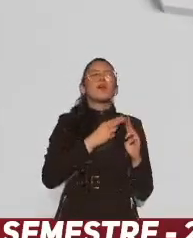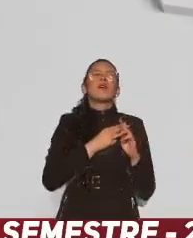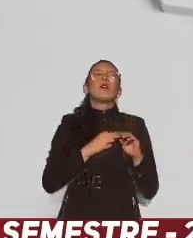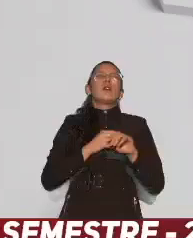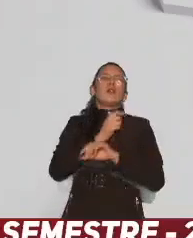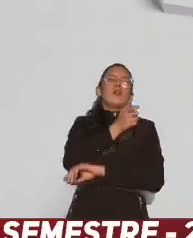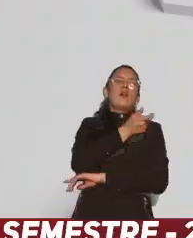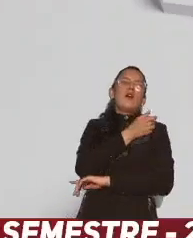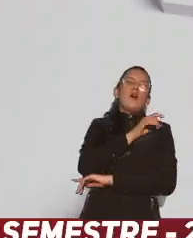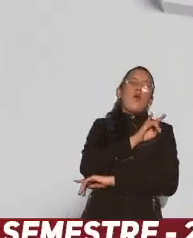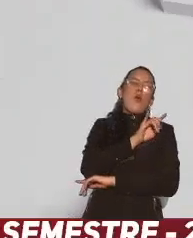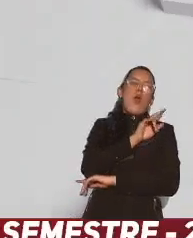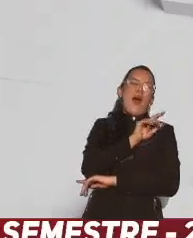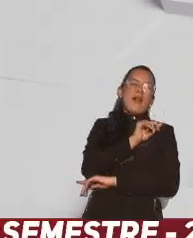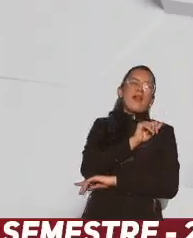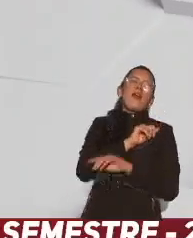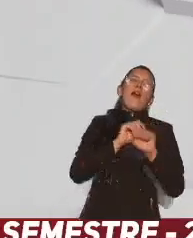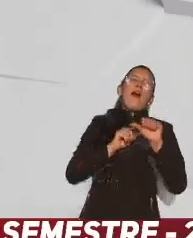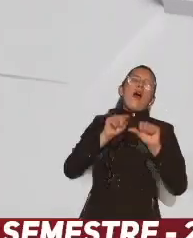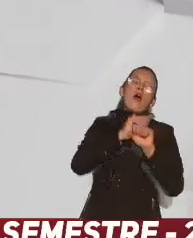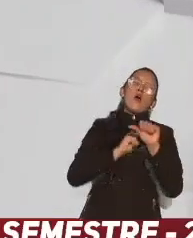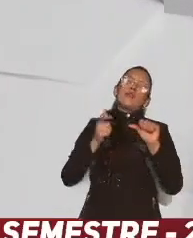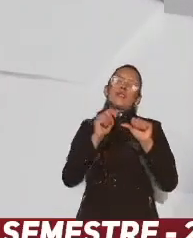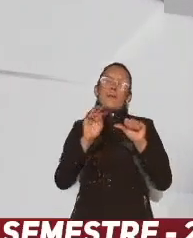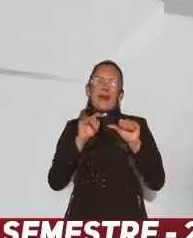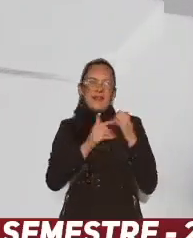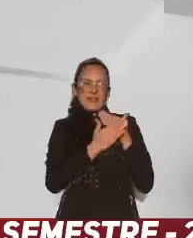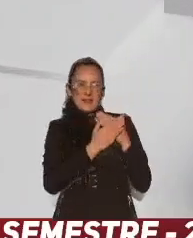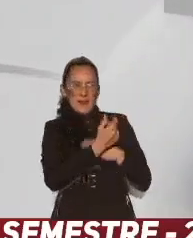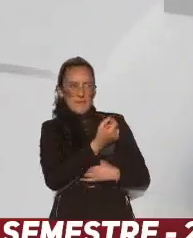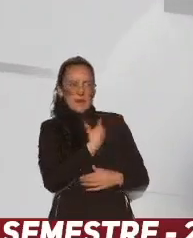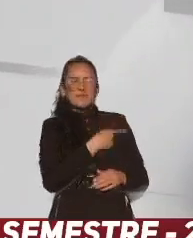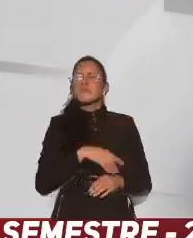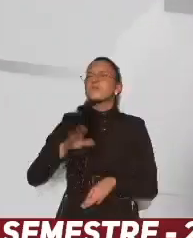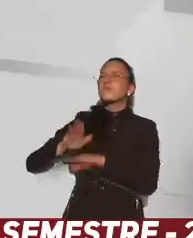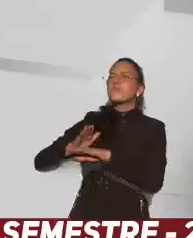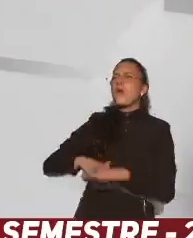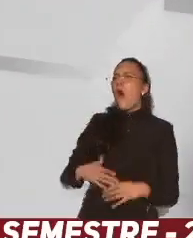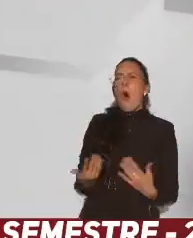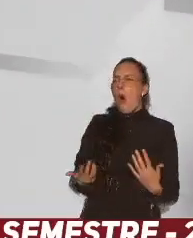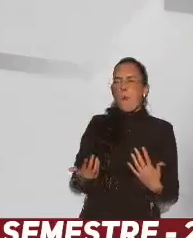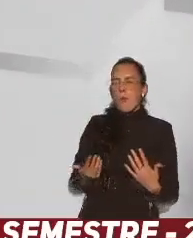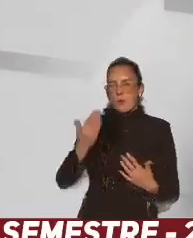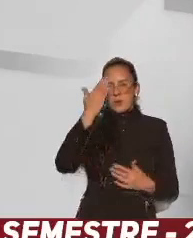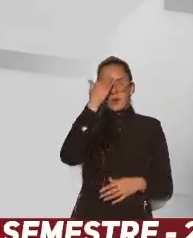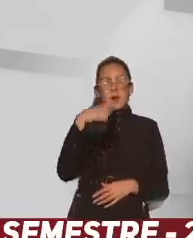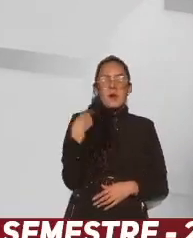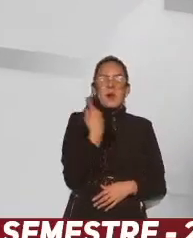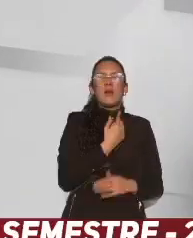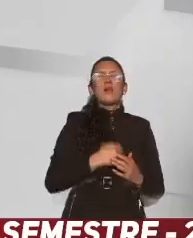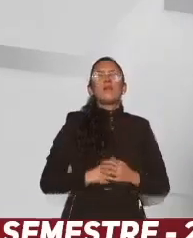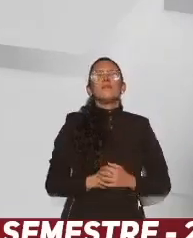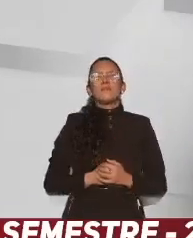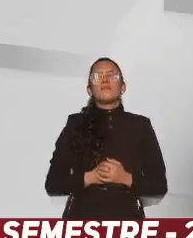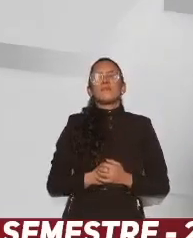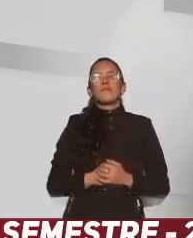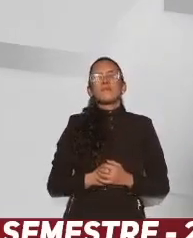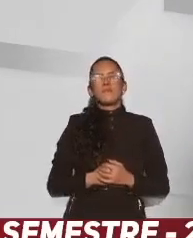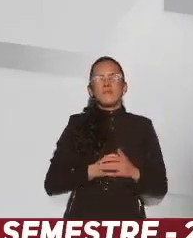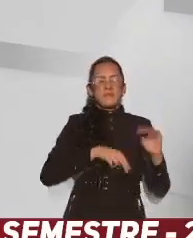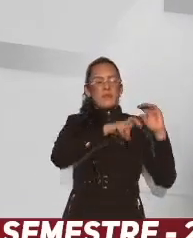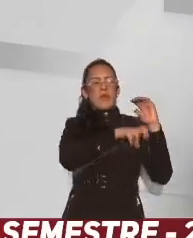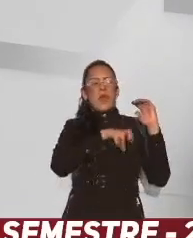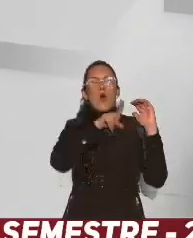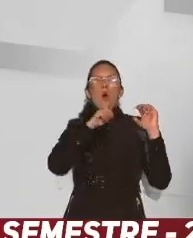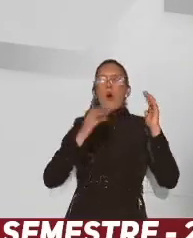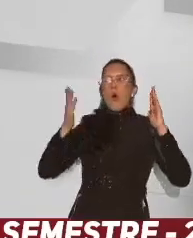jovilang@gmail.com. Precisamente dice cómo se están desarrollando las operaciones contra la extracción ilícita de yacimientos mineros